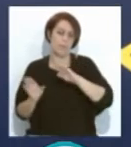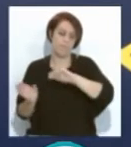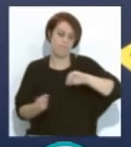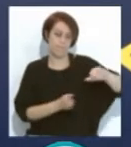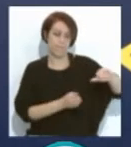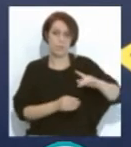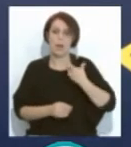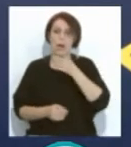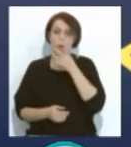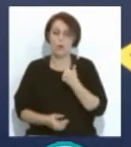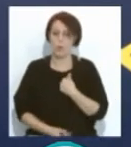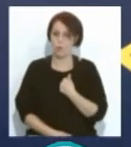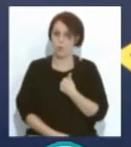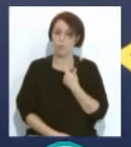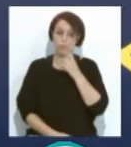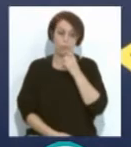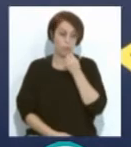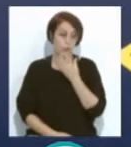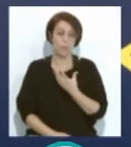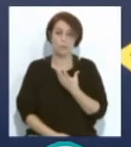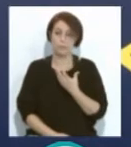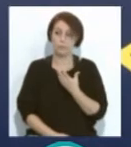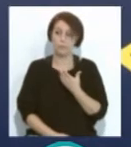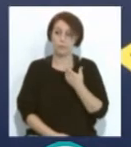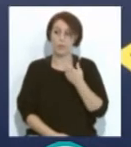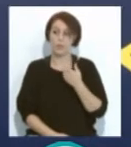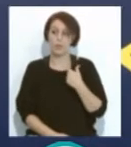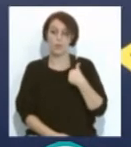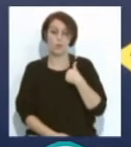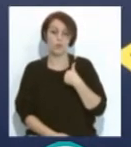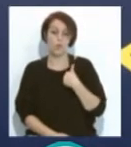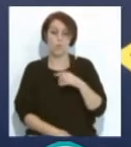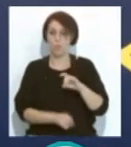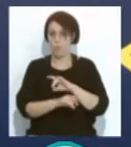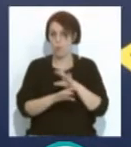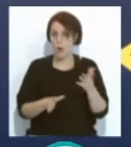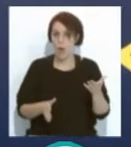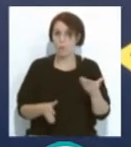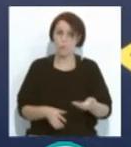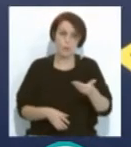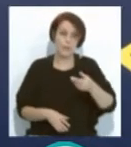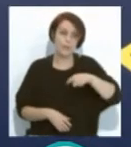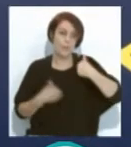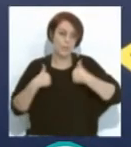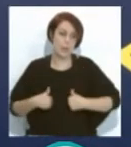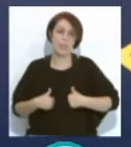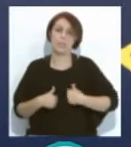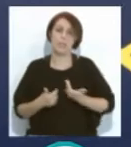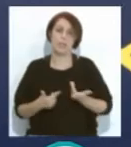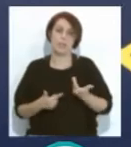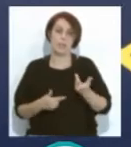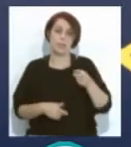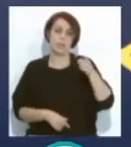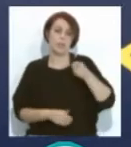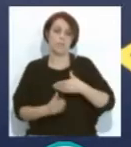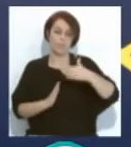ahora estoy muy bien, y bueno, quiero, obviamente que es importante también físicamente, y el parate también nos hizo